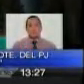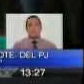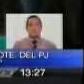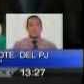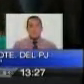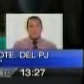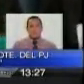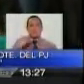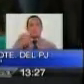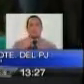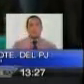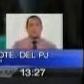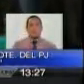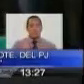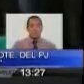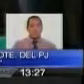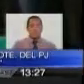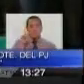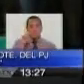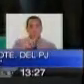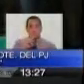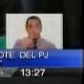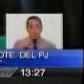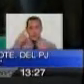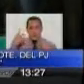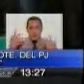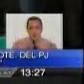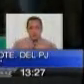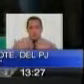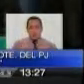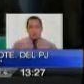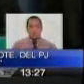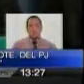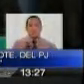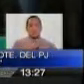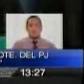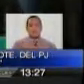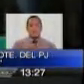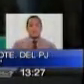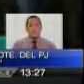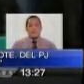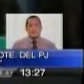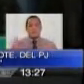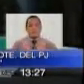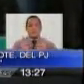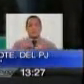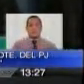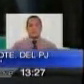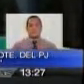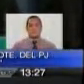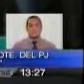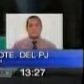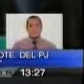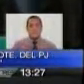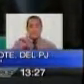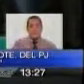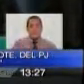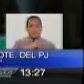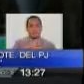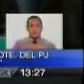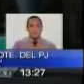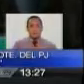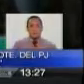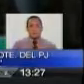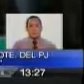Inclusive, como los tiempos no concordaban, una de las pruebas fundamentales que desbarató la